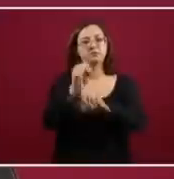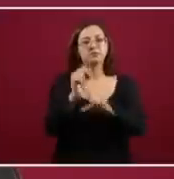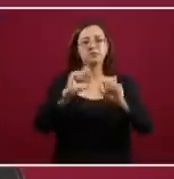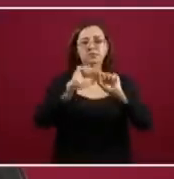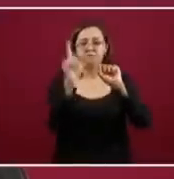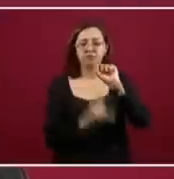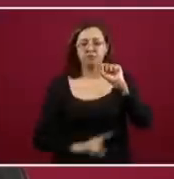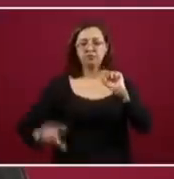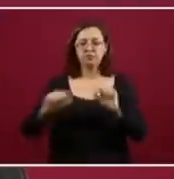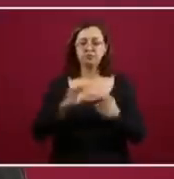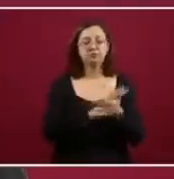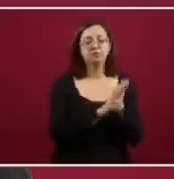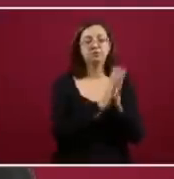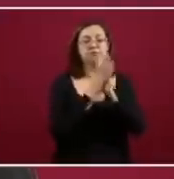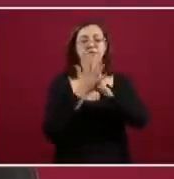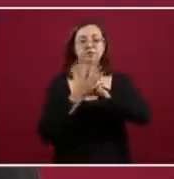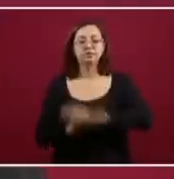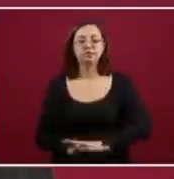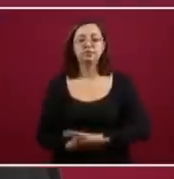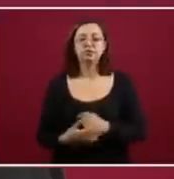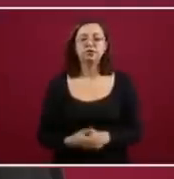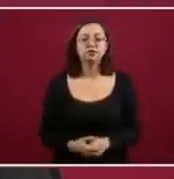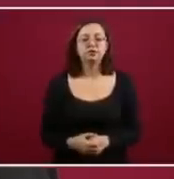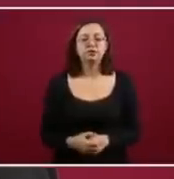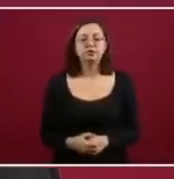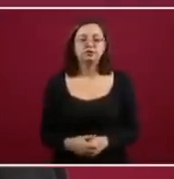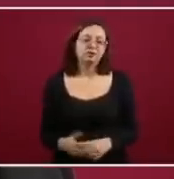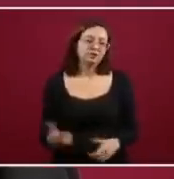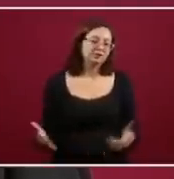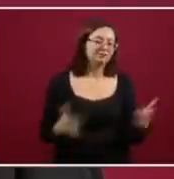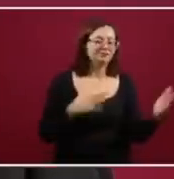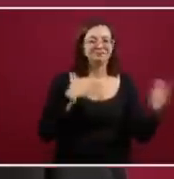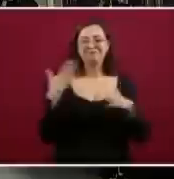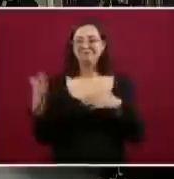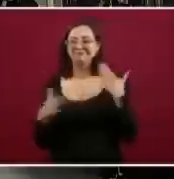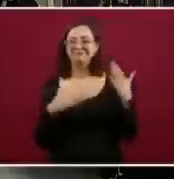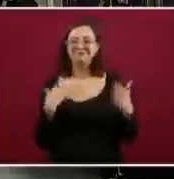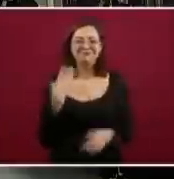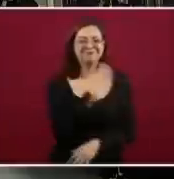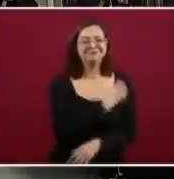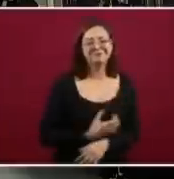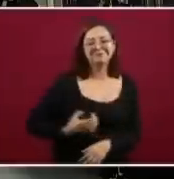méxico y con mucho entusiasmo con mucha alegría